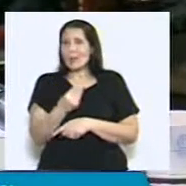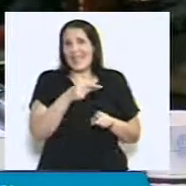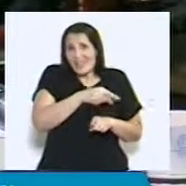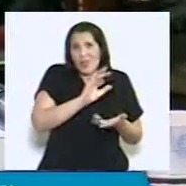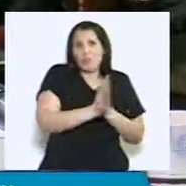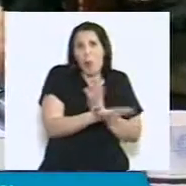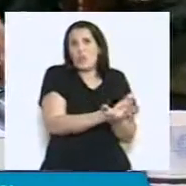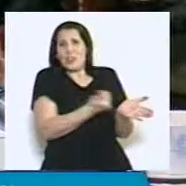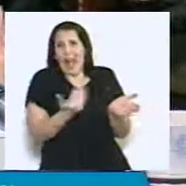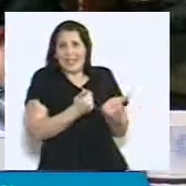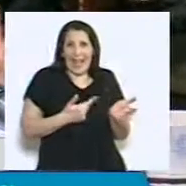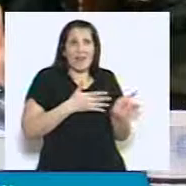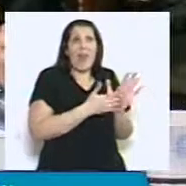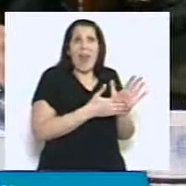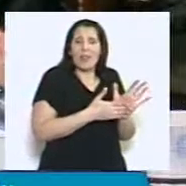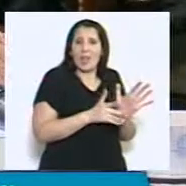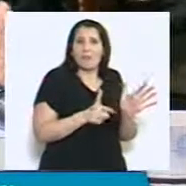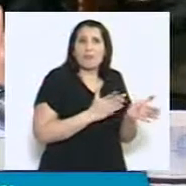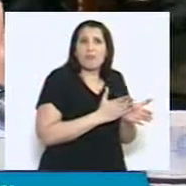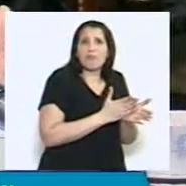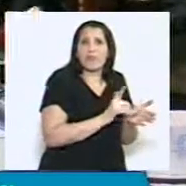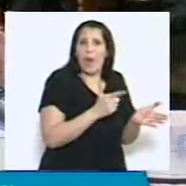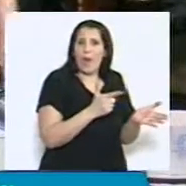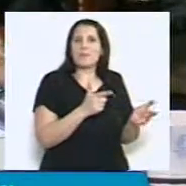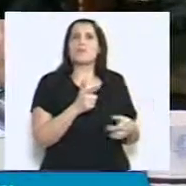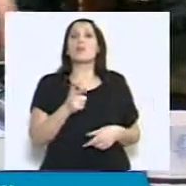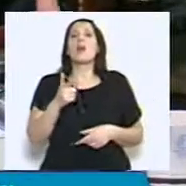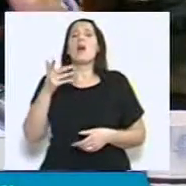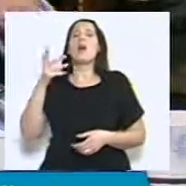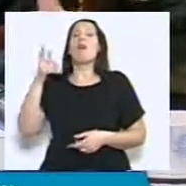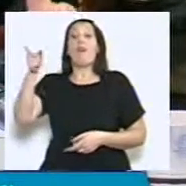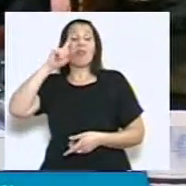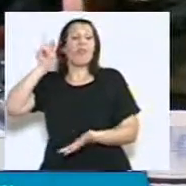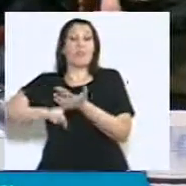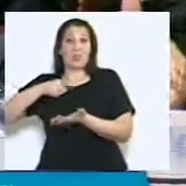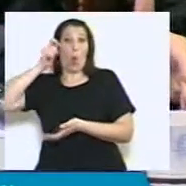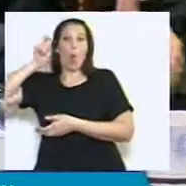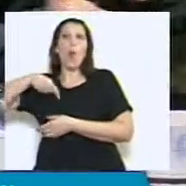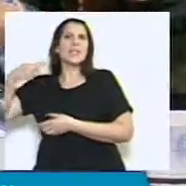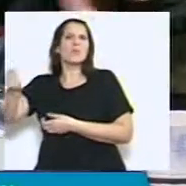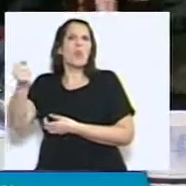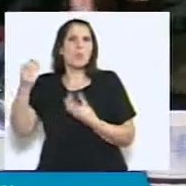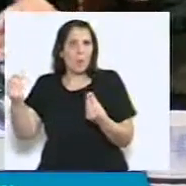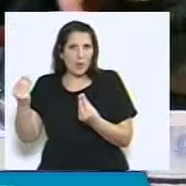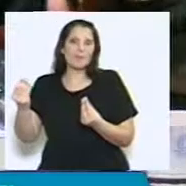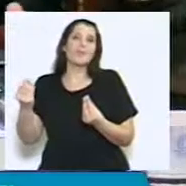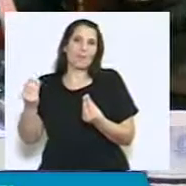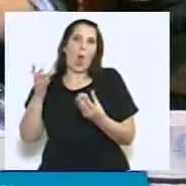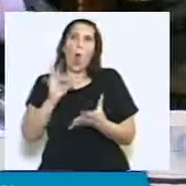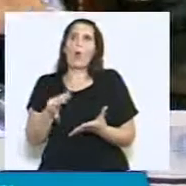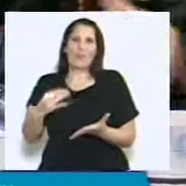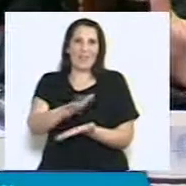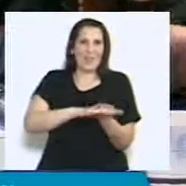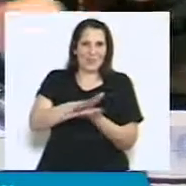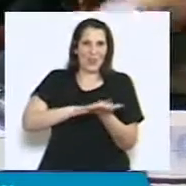públicos. ¿Por qué es importante el fallo Madorrán? No solamente porque resuelve esto que era obvio que tenía que resolverlo